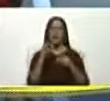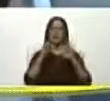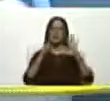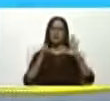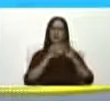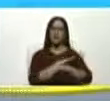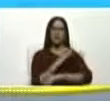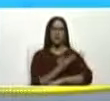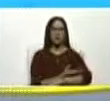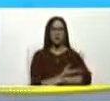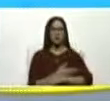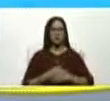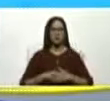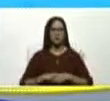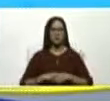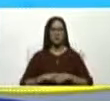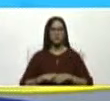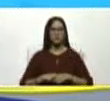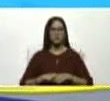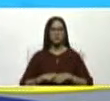fuerzas.